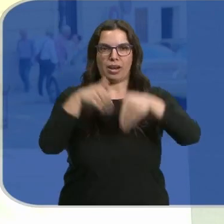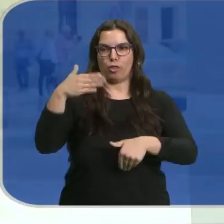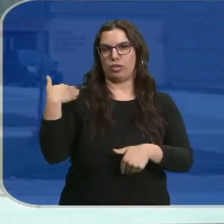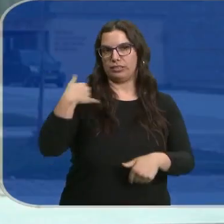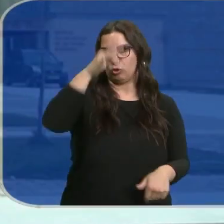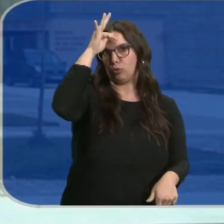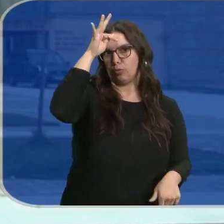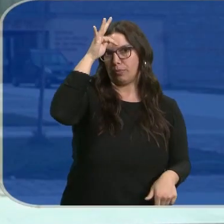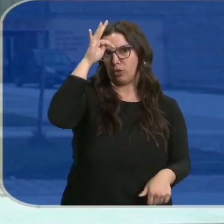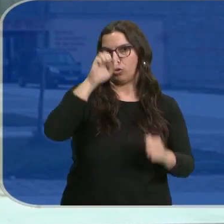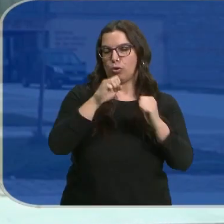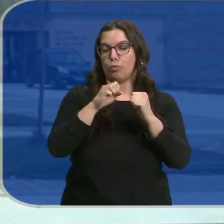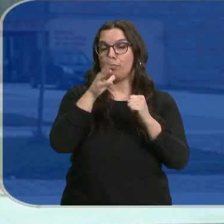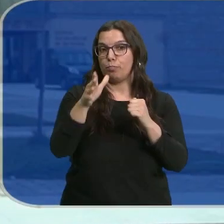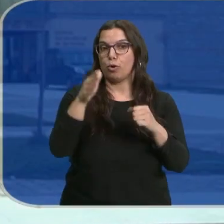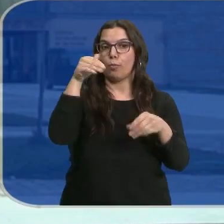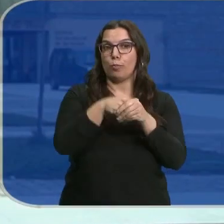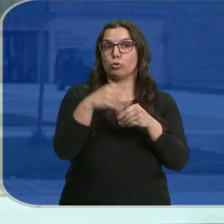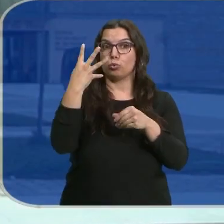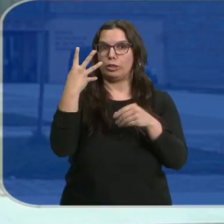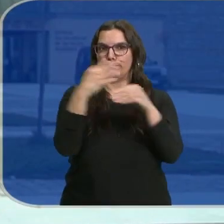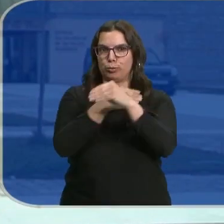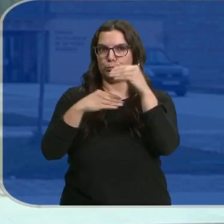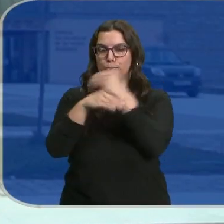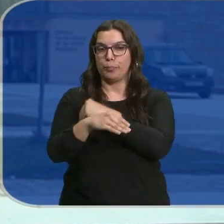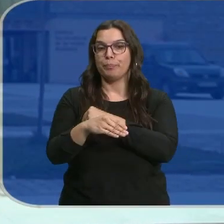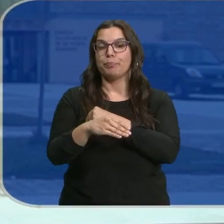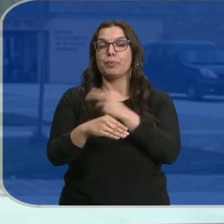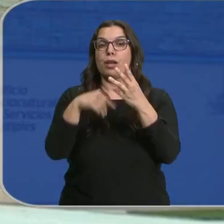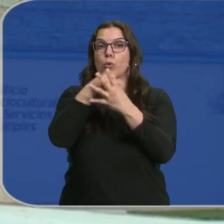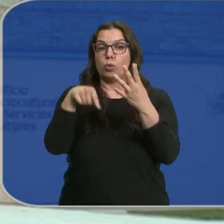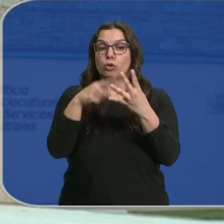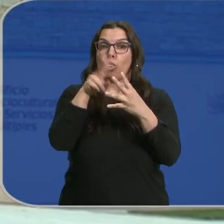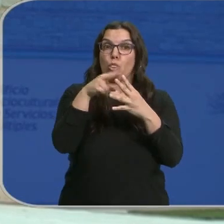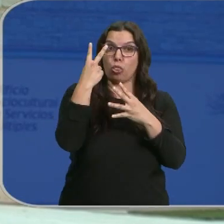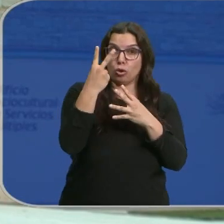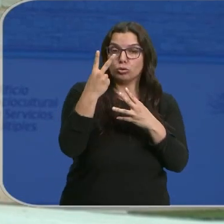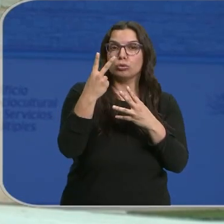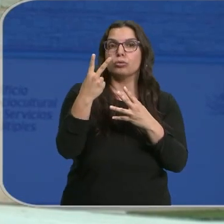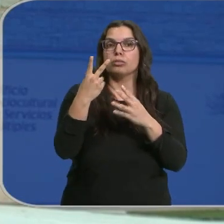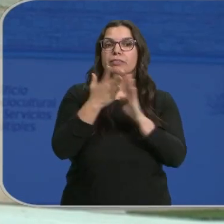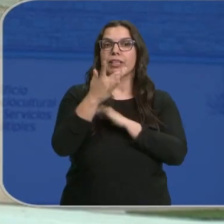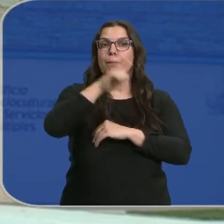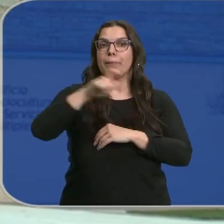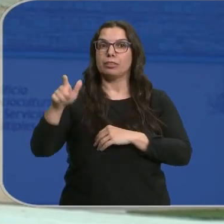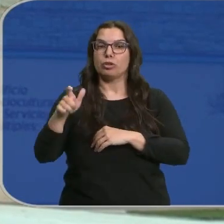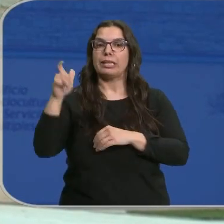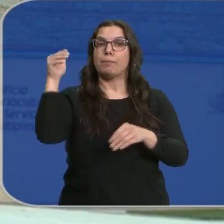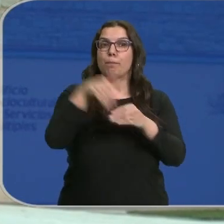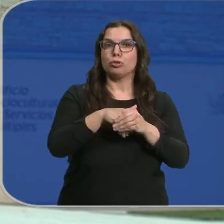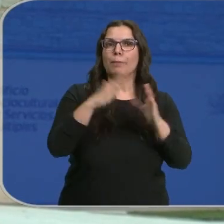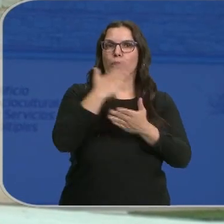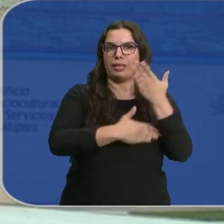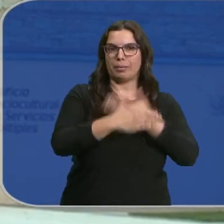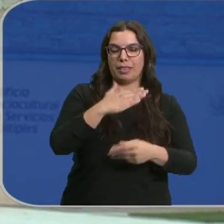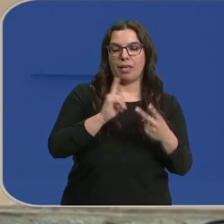de las elecciones por 4 votos. De ellos, 2 afectan a 2 personas que votaron y que podrían estar discapacitadas y